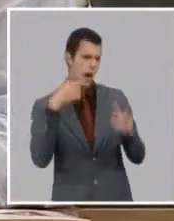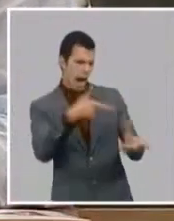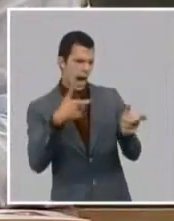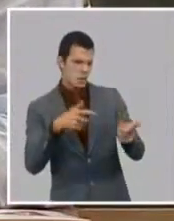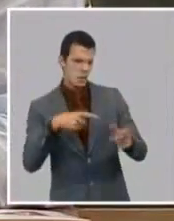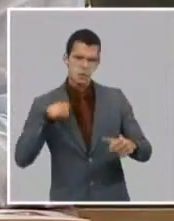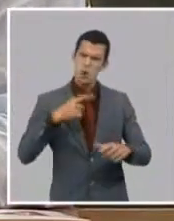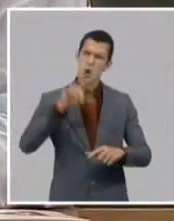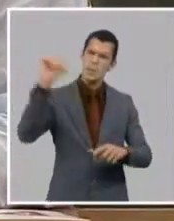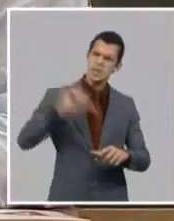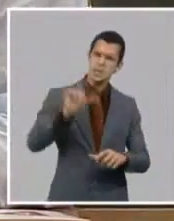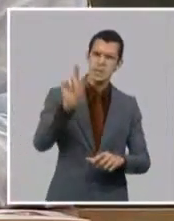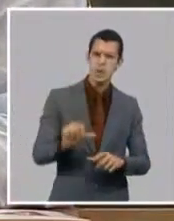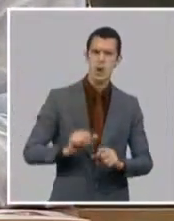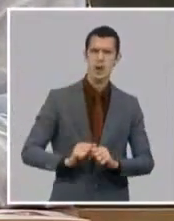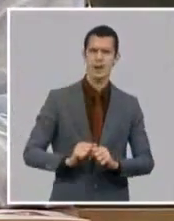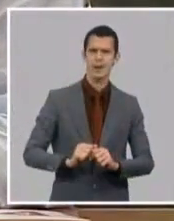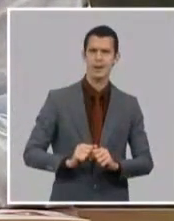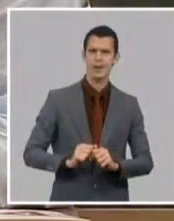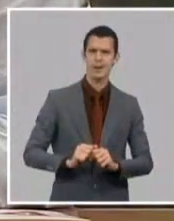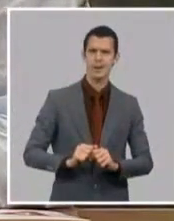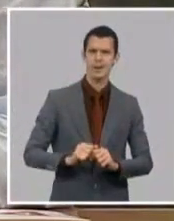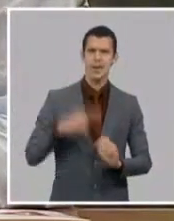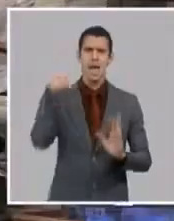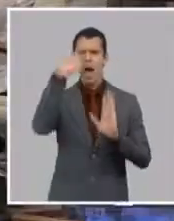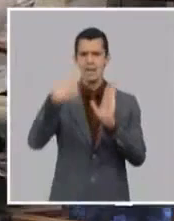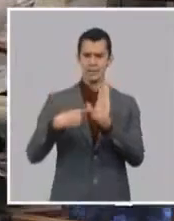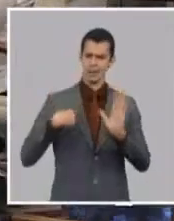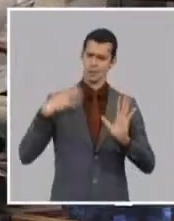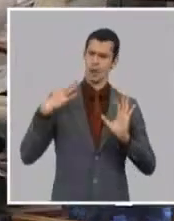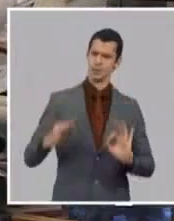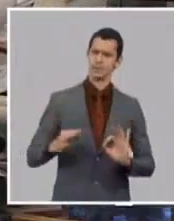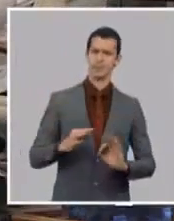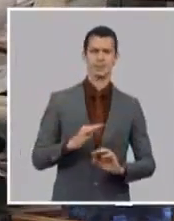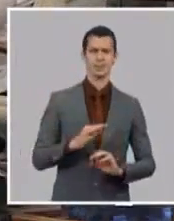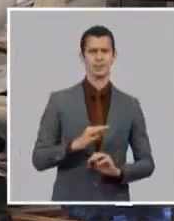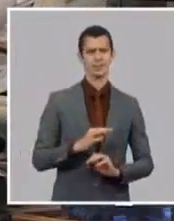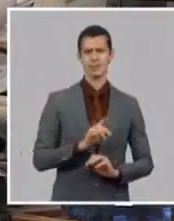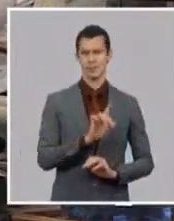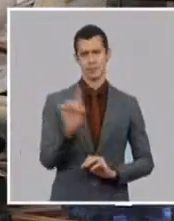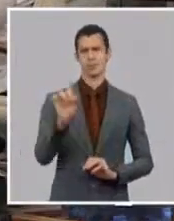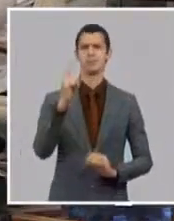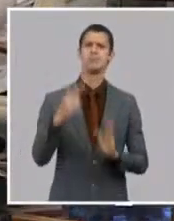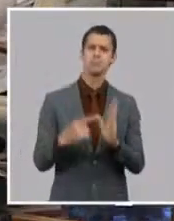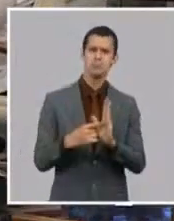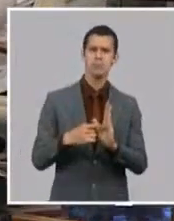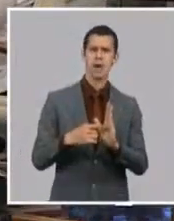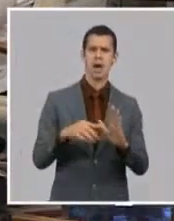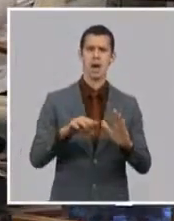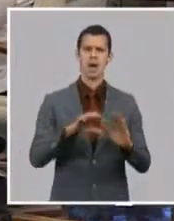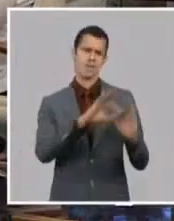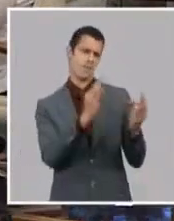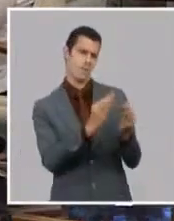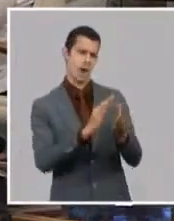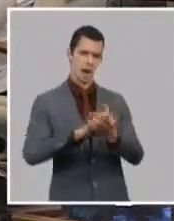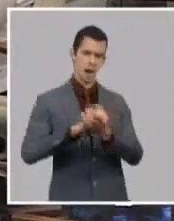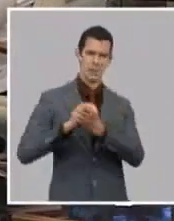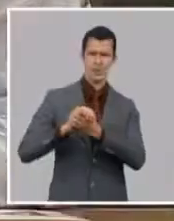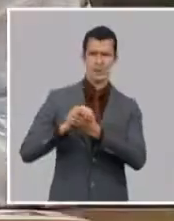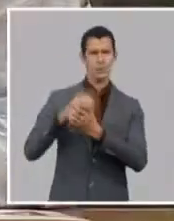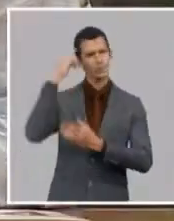Los que me conocen saben cuán alejado están esas cualidades que fomenta el imperio de los